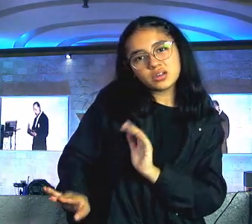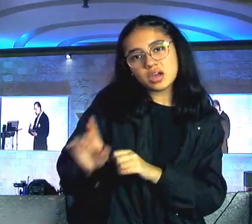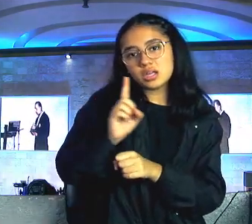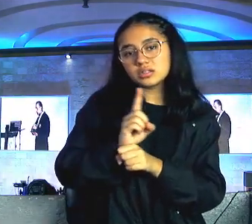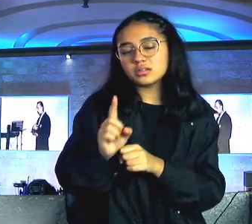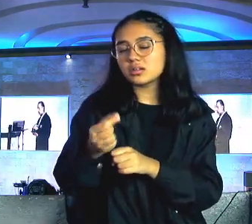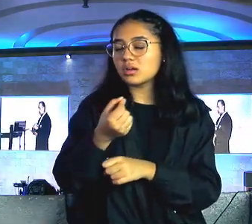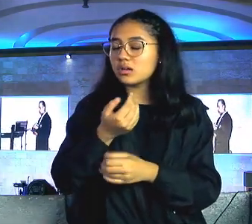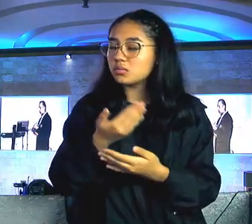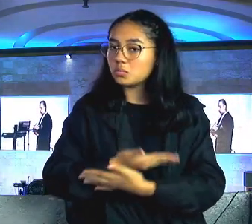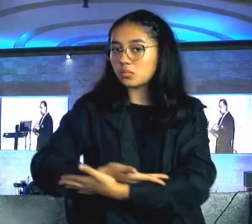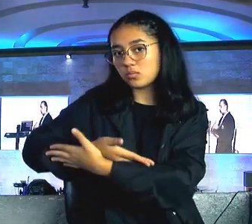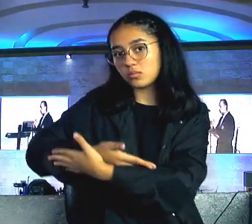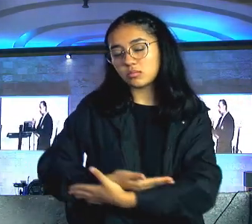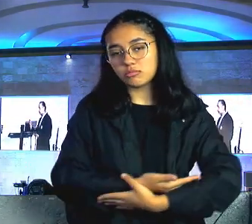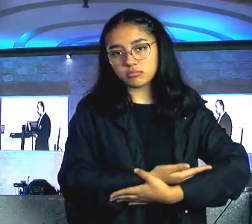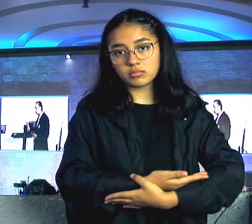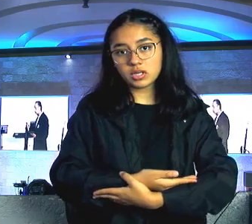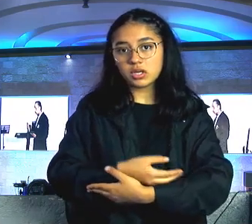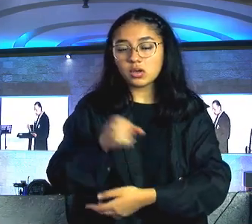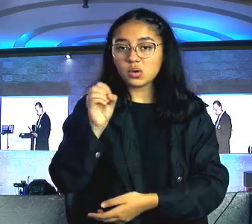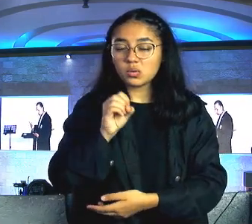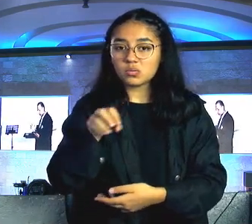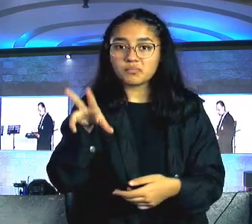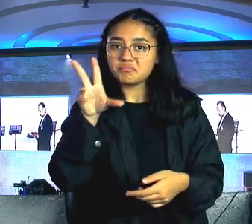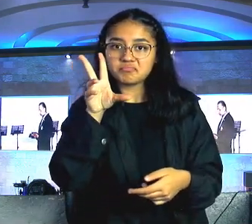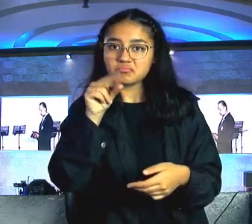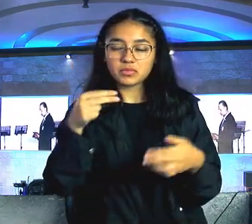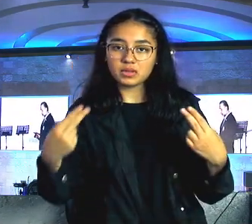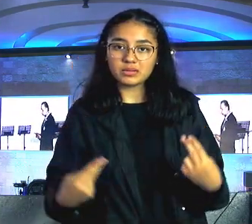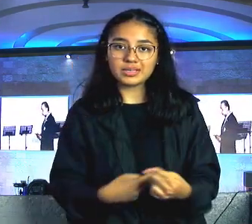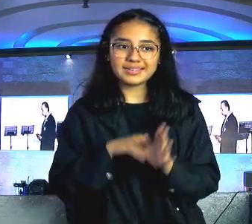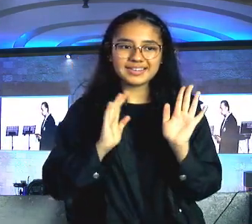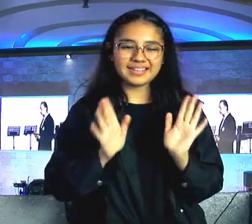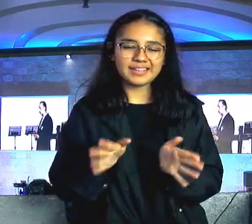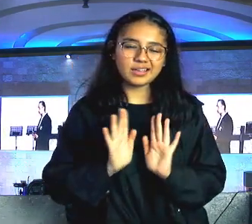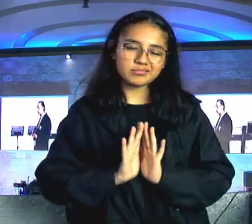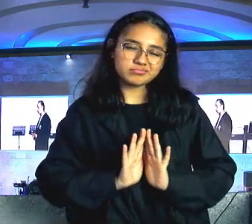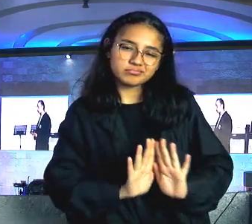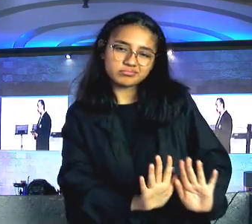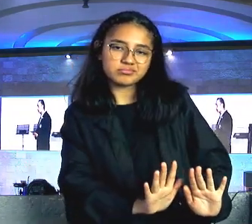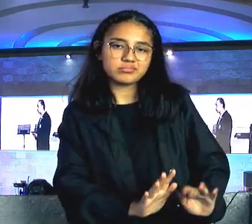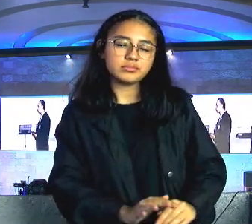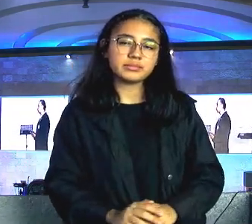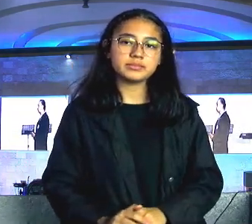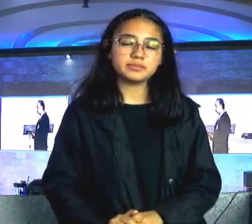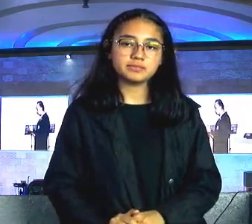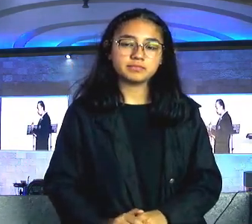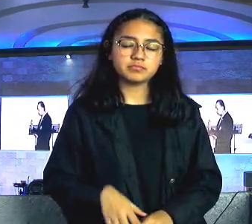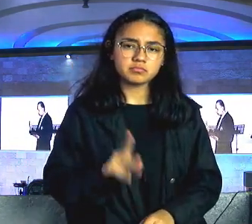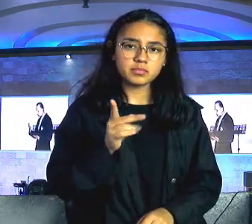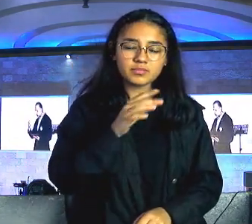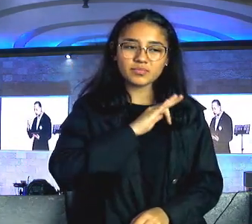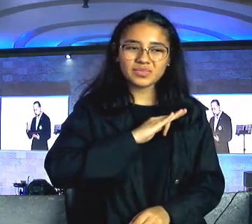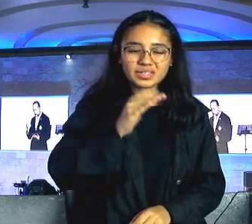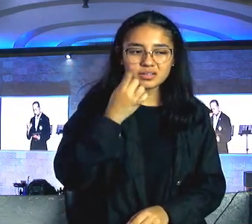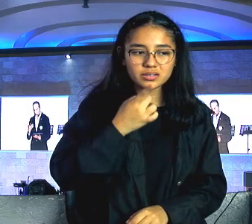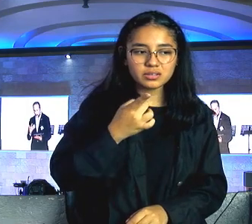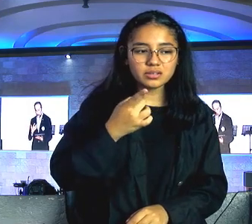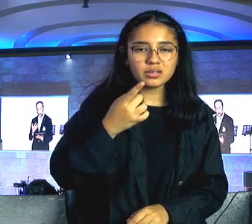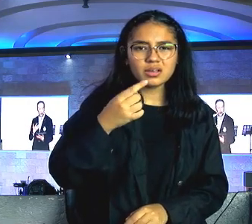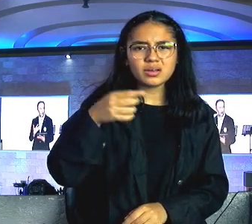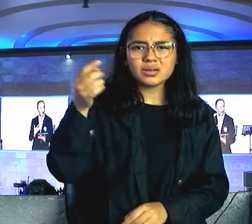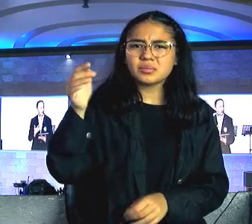bebé, o aún no habías nacido y ya fuiste producto de un rechazo. Y a lo mejor tú puedes decir: ¿y por qué Dios no hizo